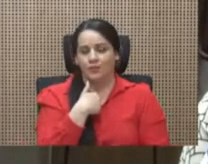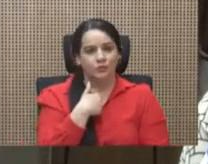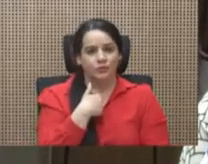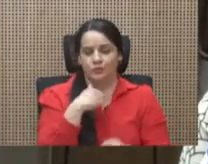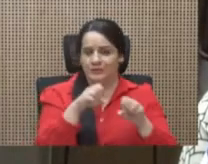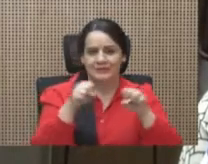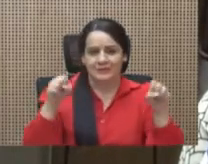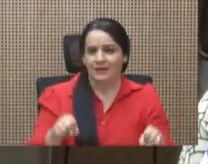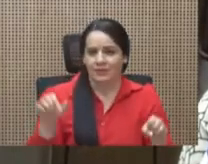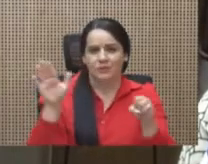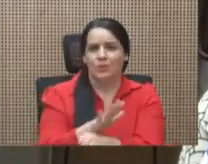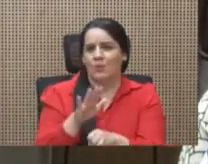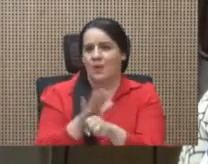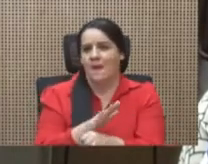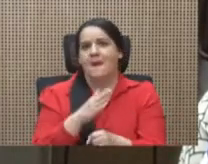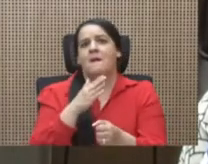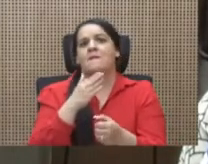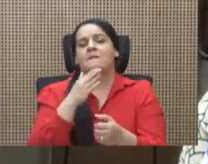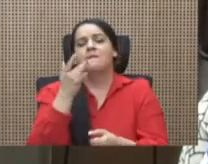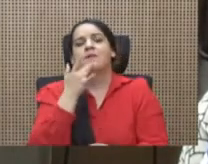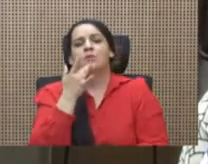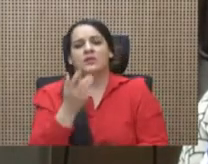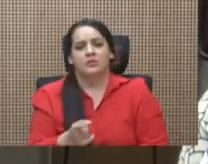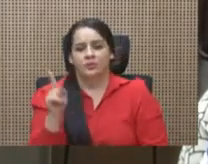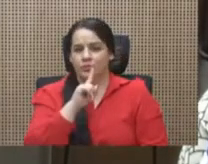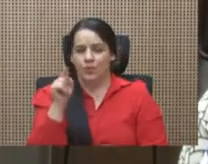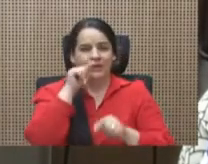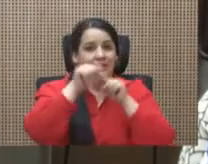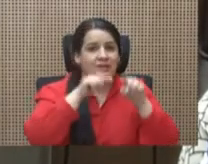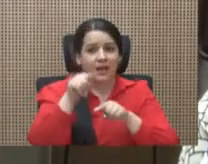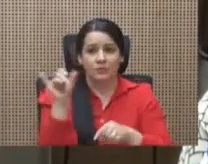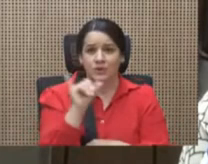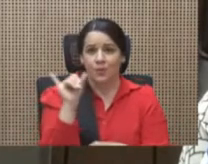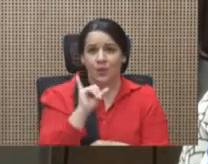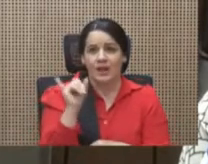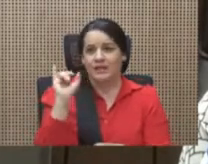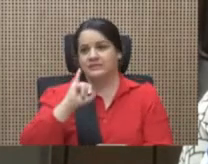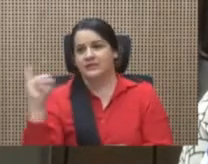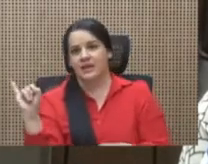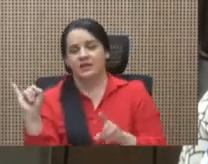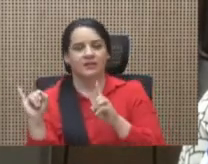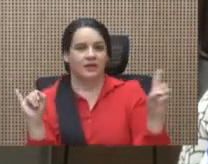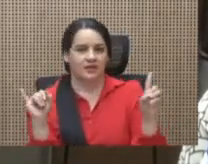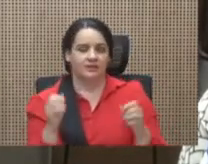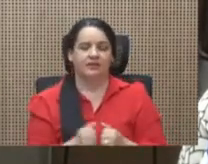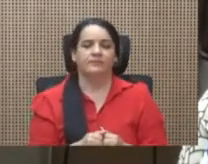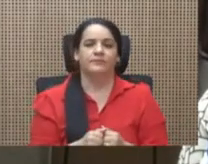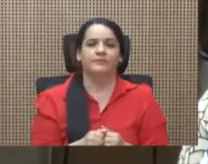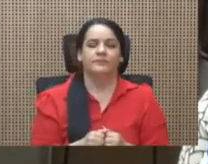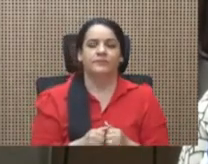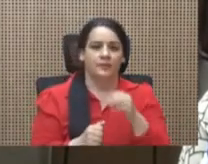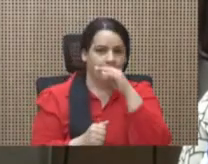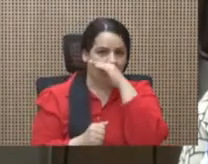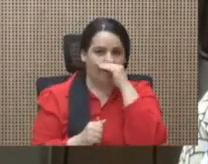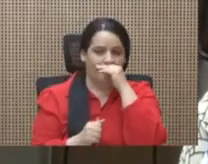regímenes totalitarios favoritos. Los criticamos igual cuando son de izquierda que de derecha. Y